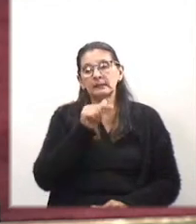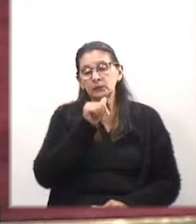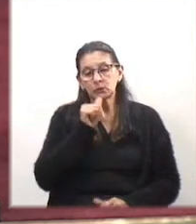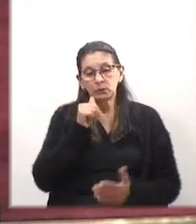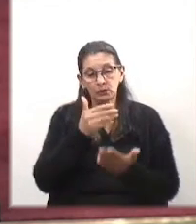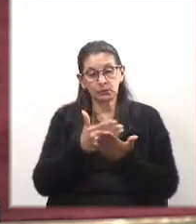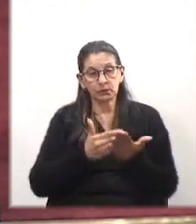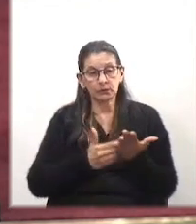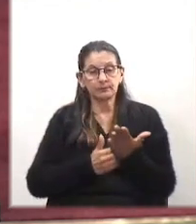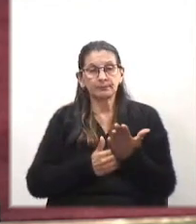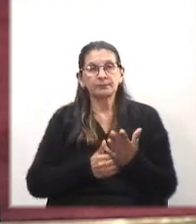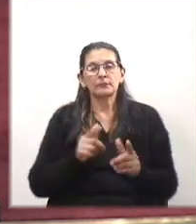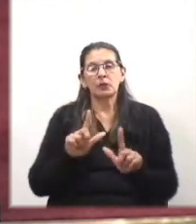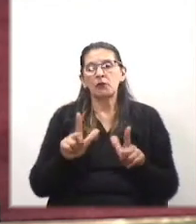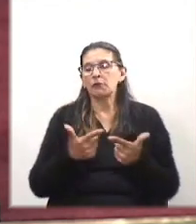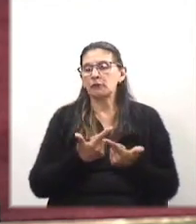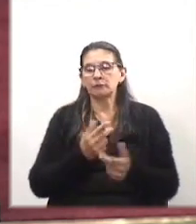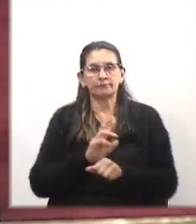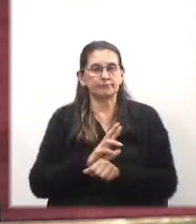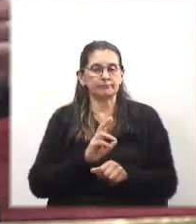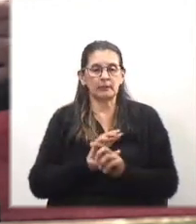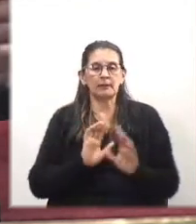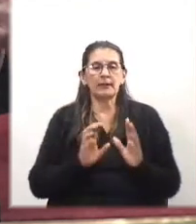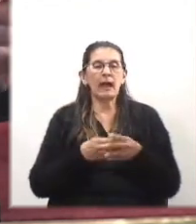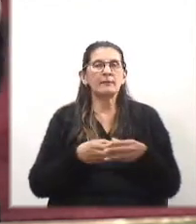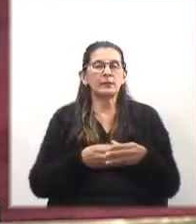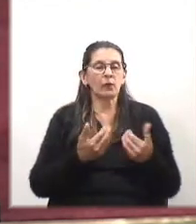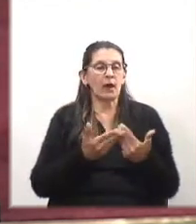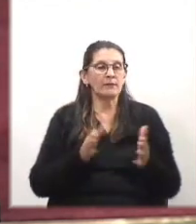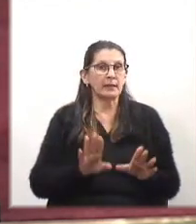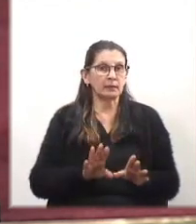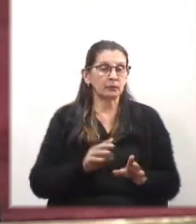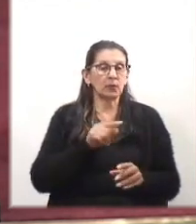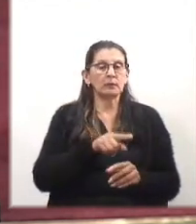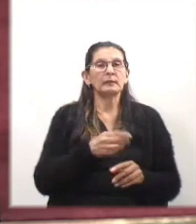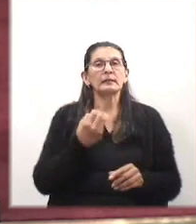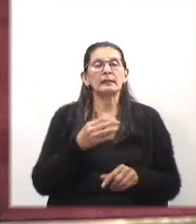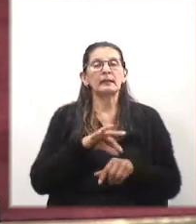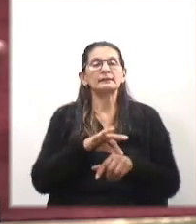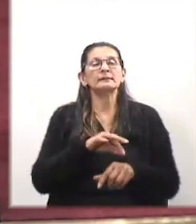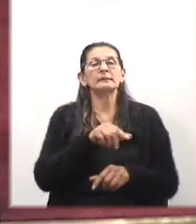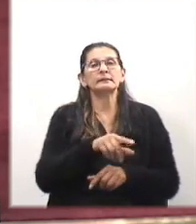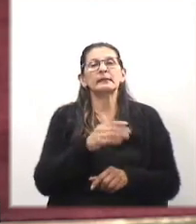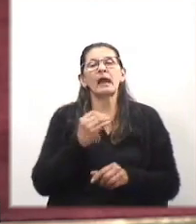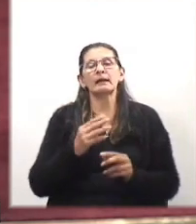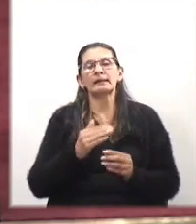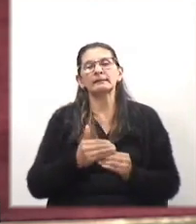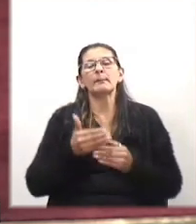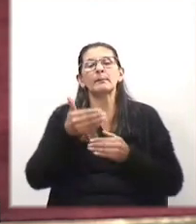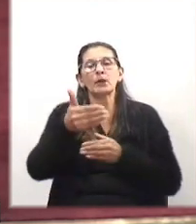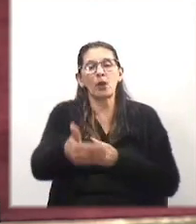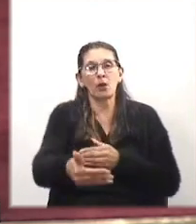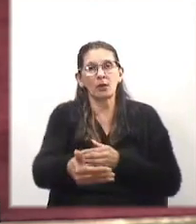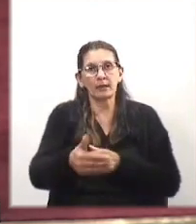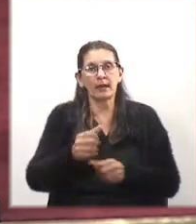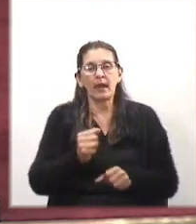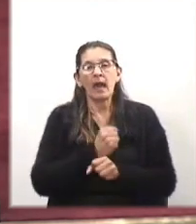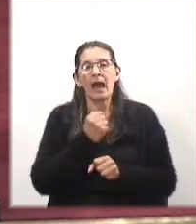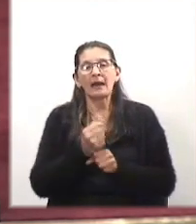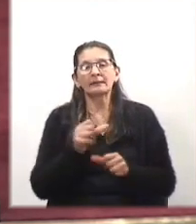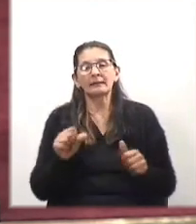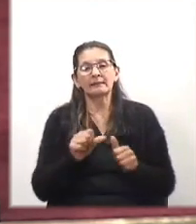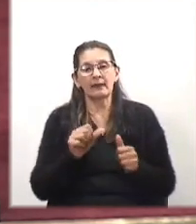solución no contempla la propuesta original de Cabildo de que dicha asistencia se prolongara hasta que se diera una de estas